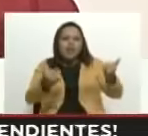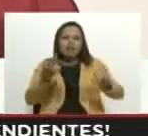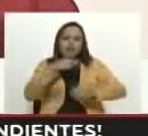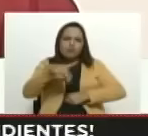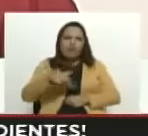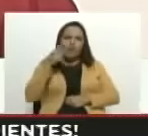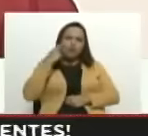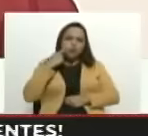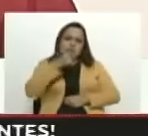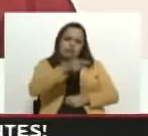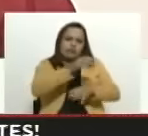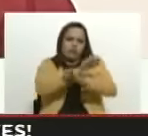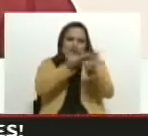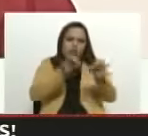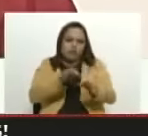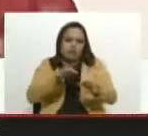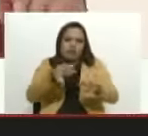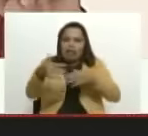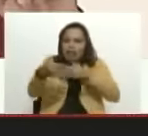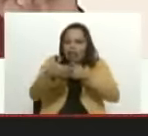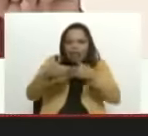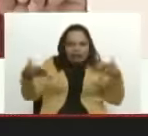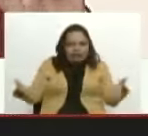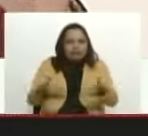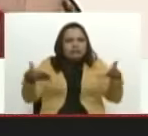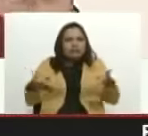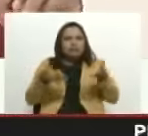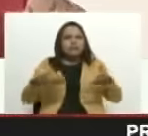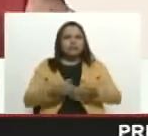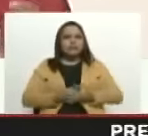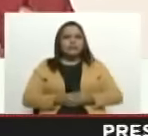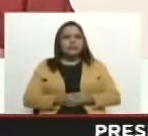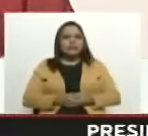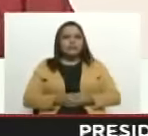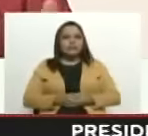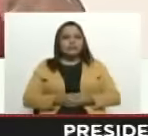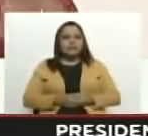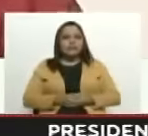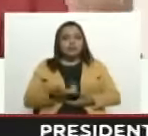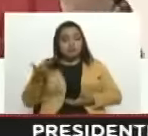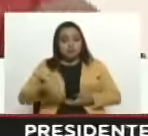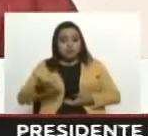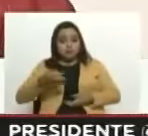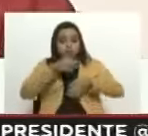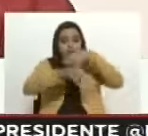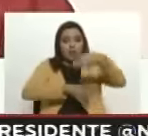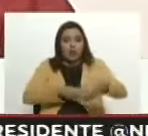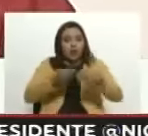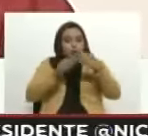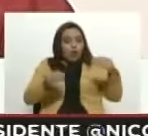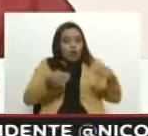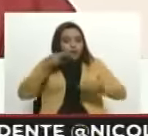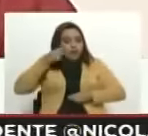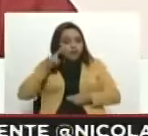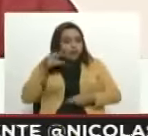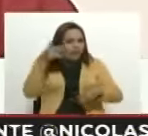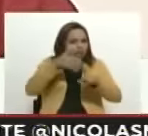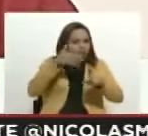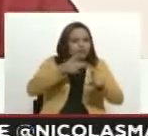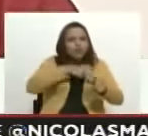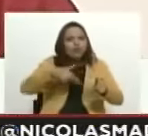a ese tipo de amenazas. Y vale constar que todas esas amenazas las hemos